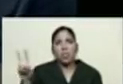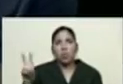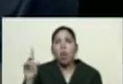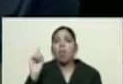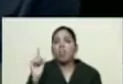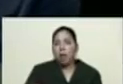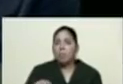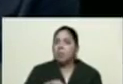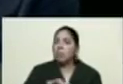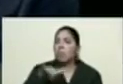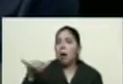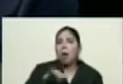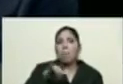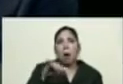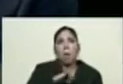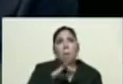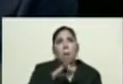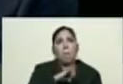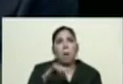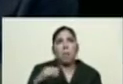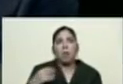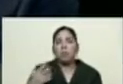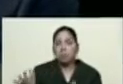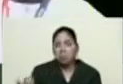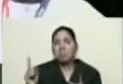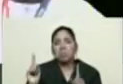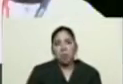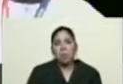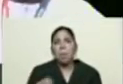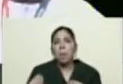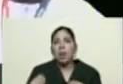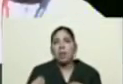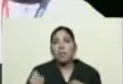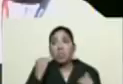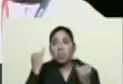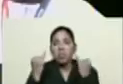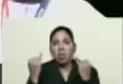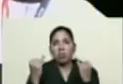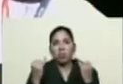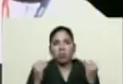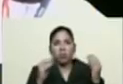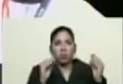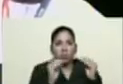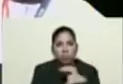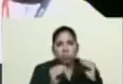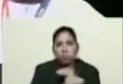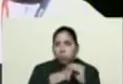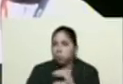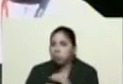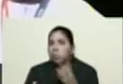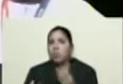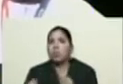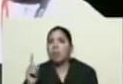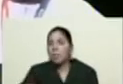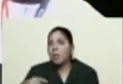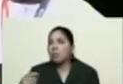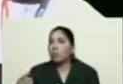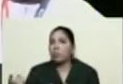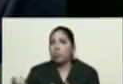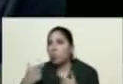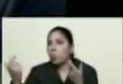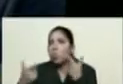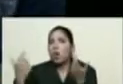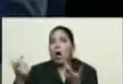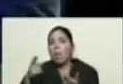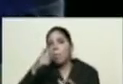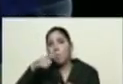también, para contrarrestar con ideas, para contrarrestar buscando solidaridad, cooperación entre los